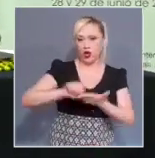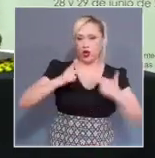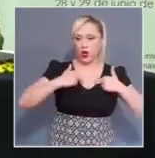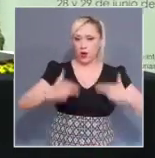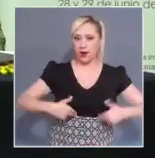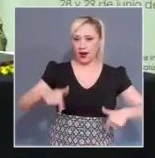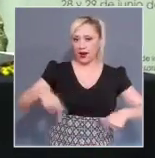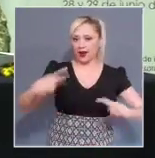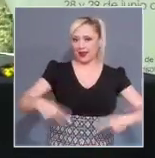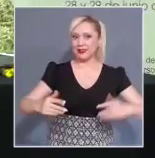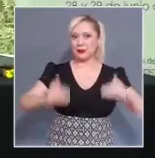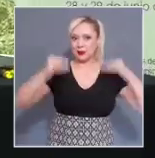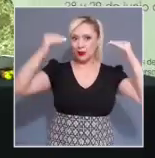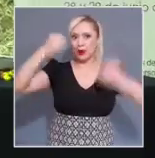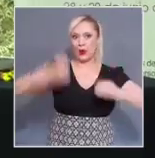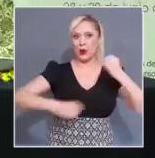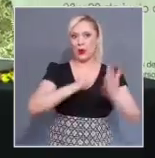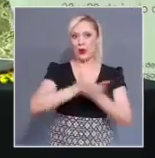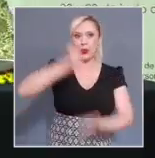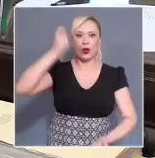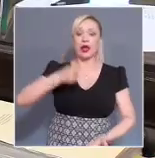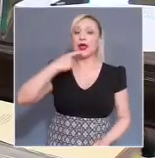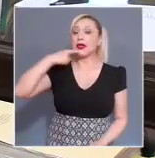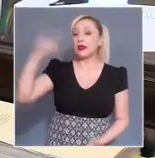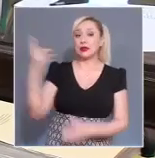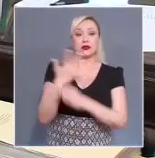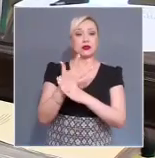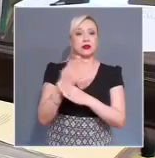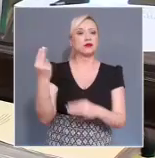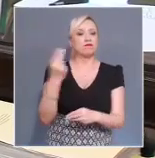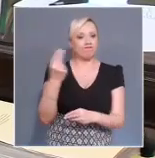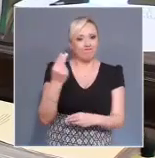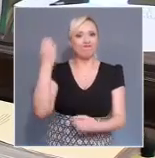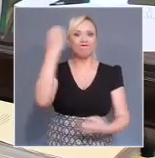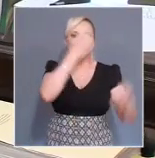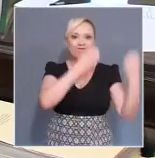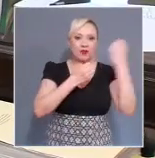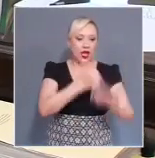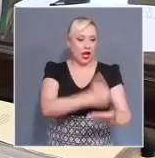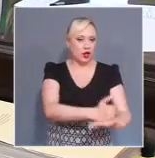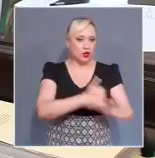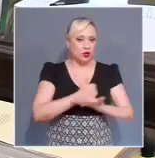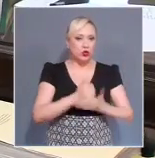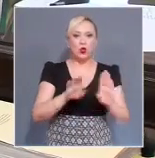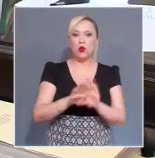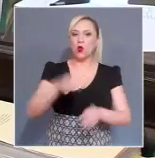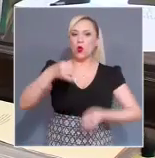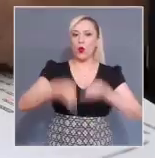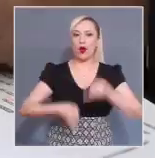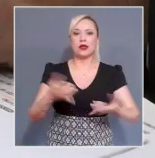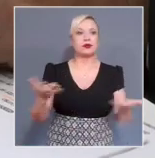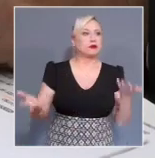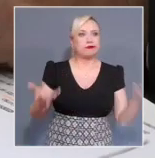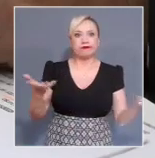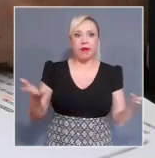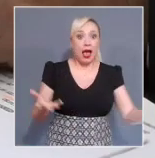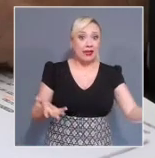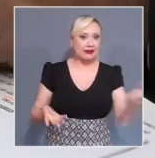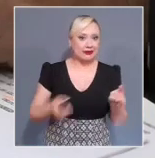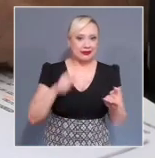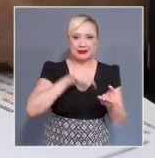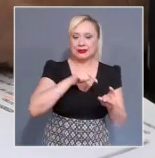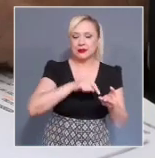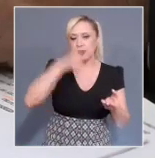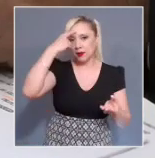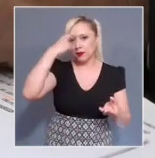que es indispensable contar con herramientas de análisis que permitan a las personas juzgadoras emitir mejores sentencias que protejan los derechos